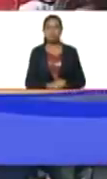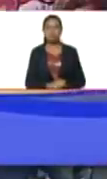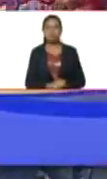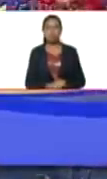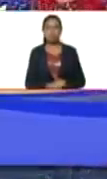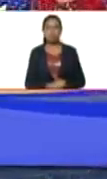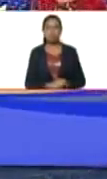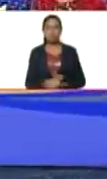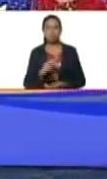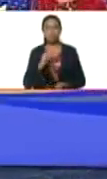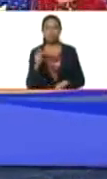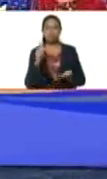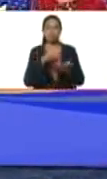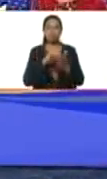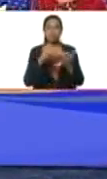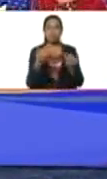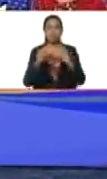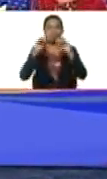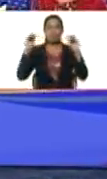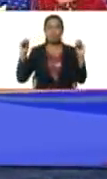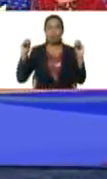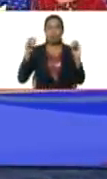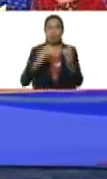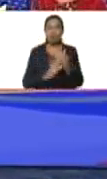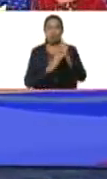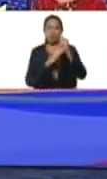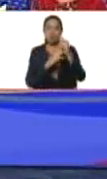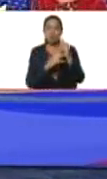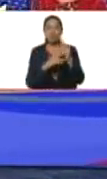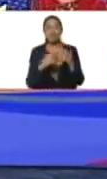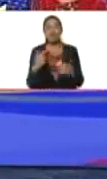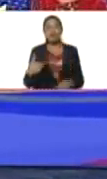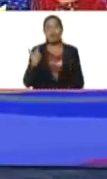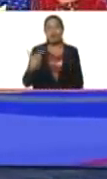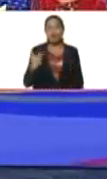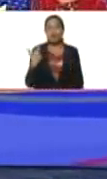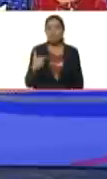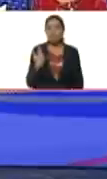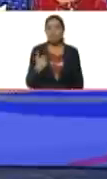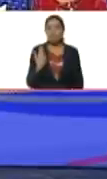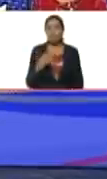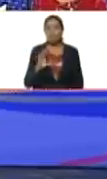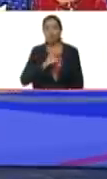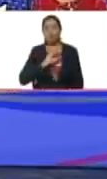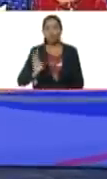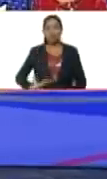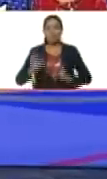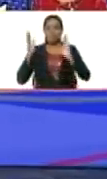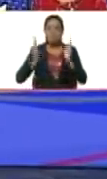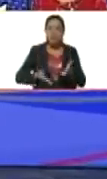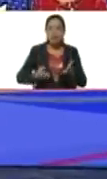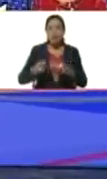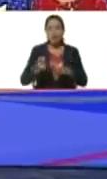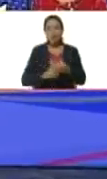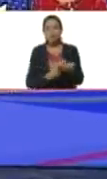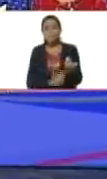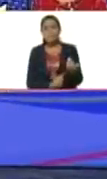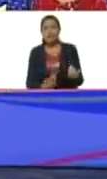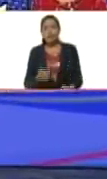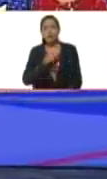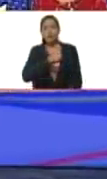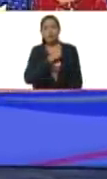Y estamos convocando, me parece excelente, a los líderes religiosos, a mis hermanos cristianos, a mis hermanos